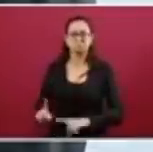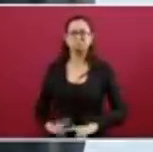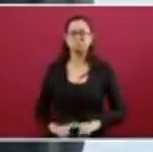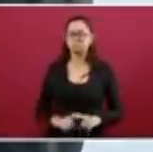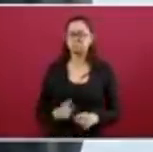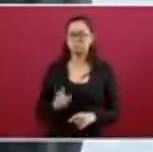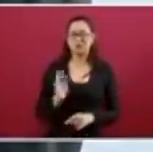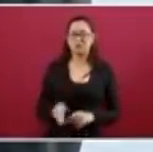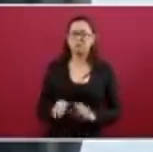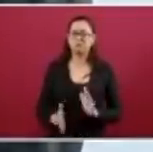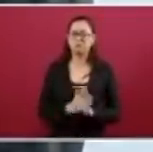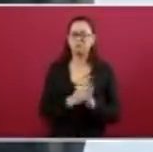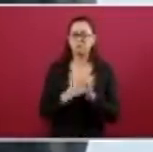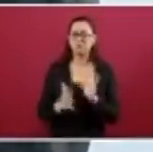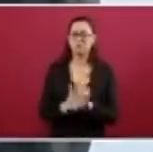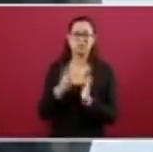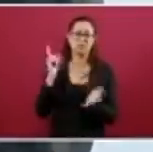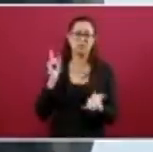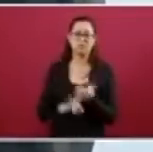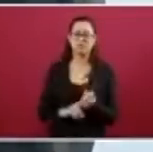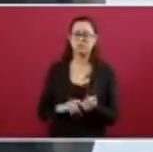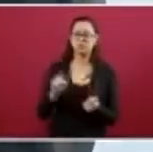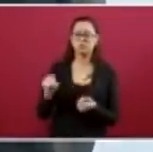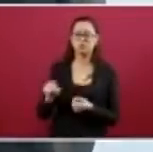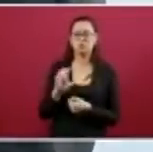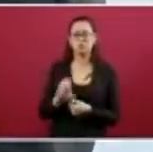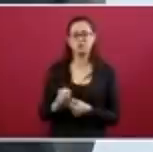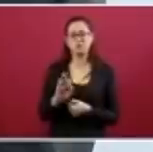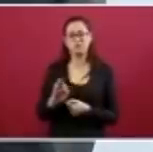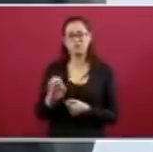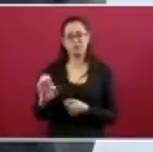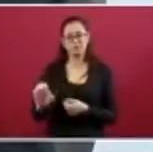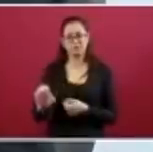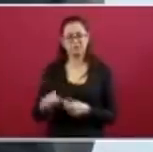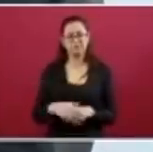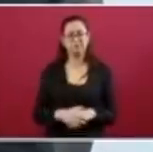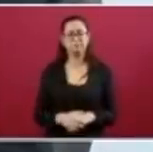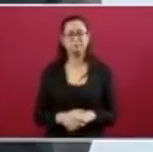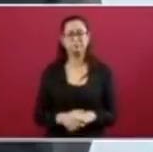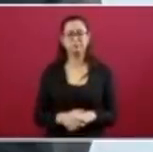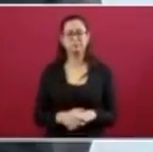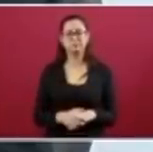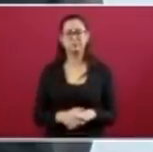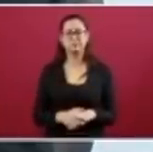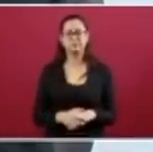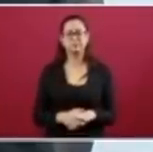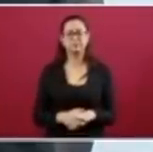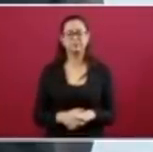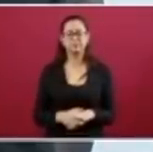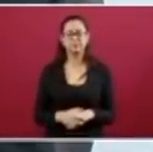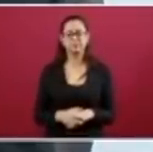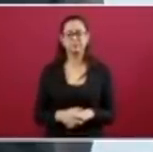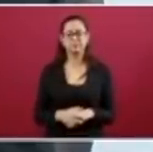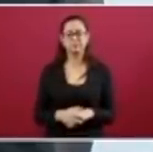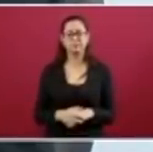energético de la Comisión Federal de Electricidad. La práctica